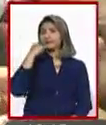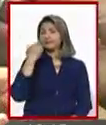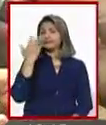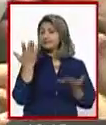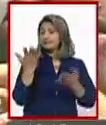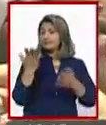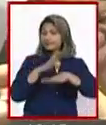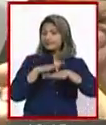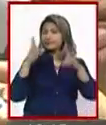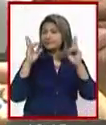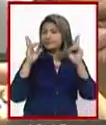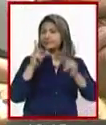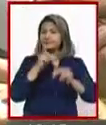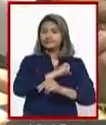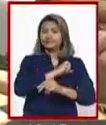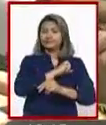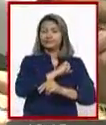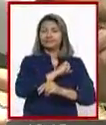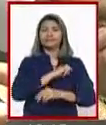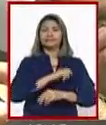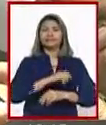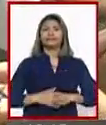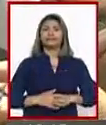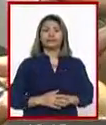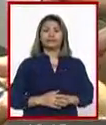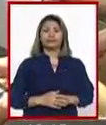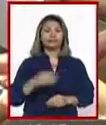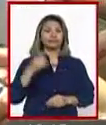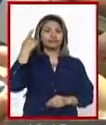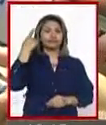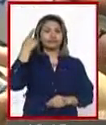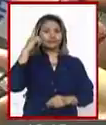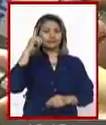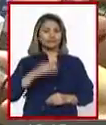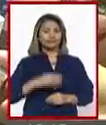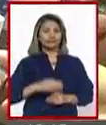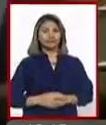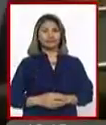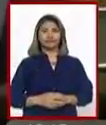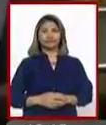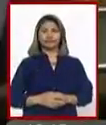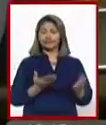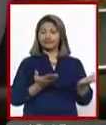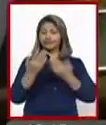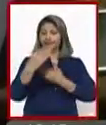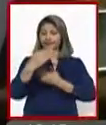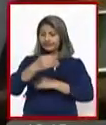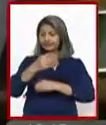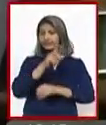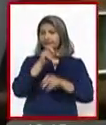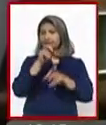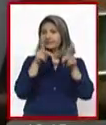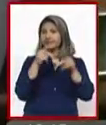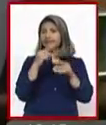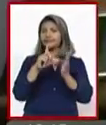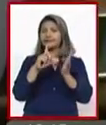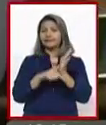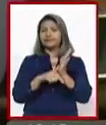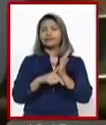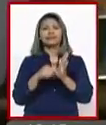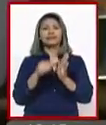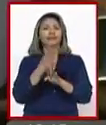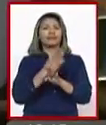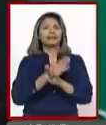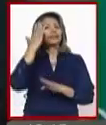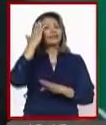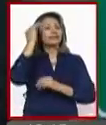ha llamado inmediatamente a la Fuerza Especial de Lucha contra el Crimen para derivar a estas personas y proceden pues al procesamiento por